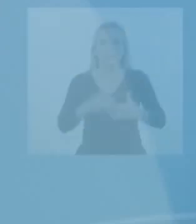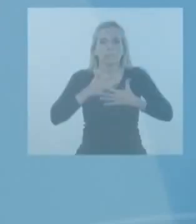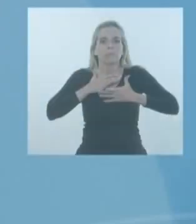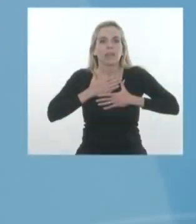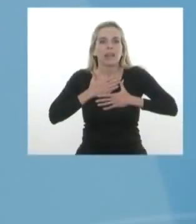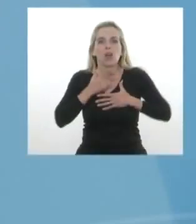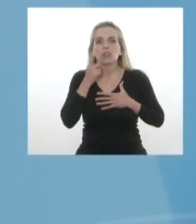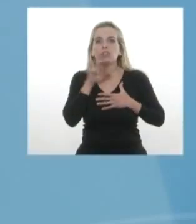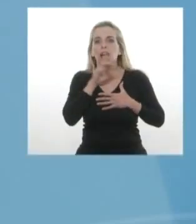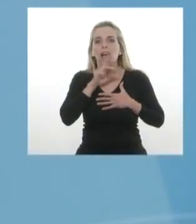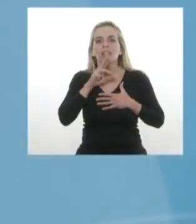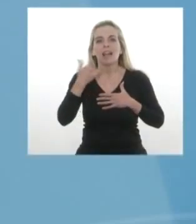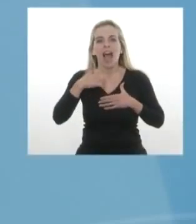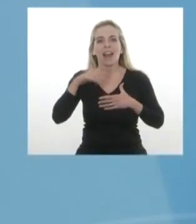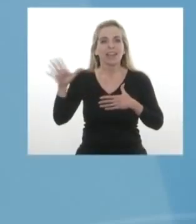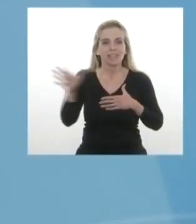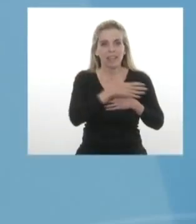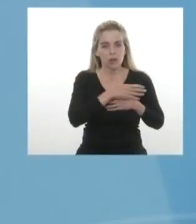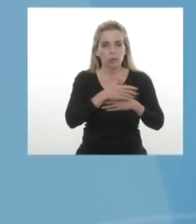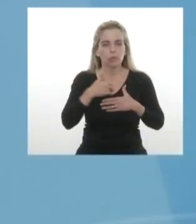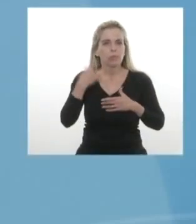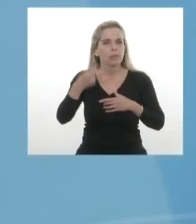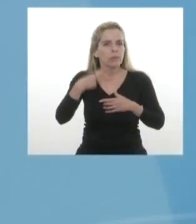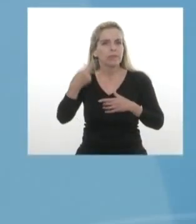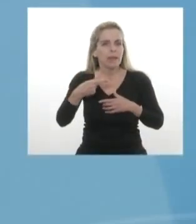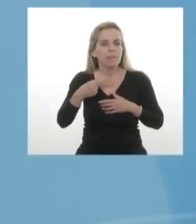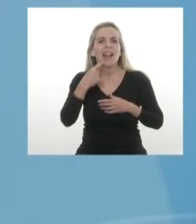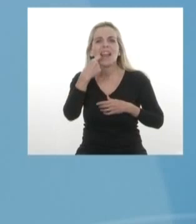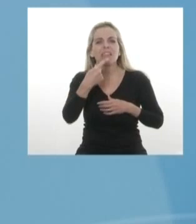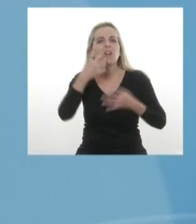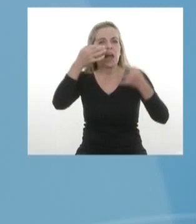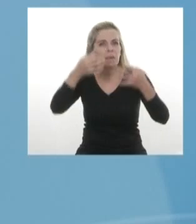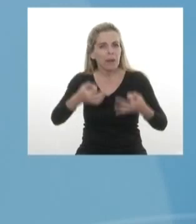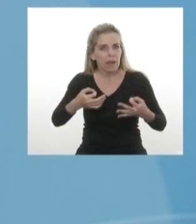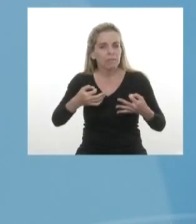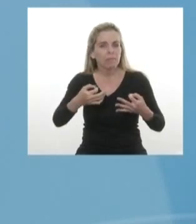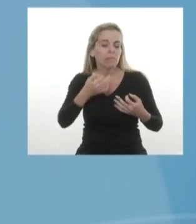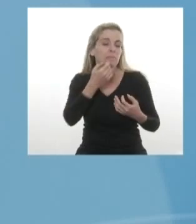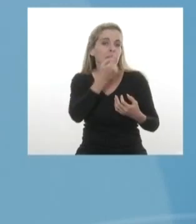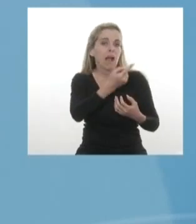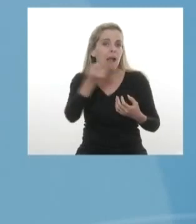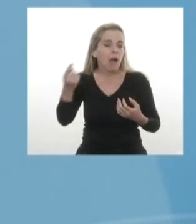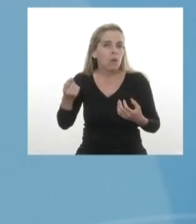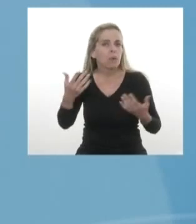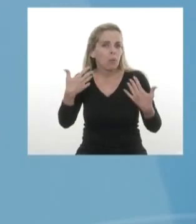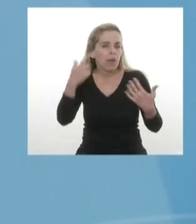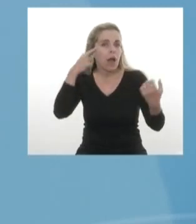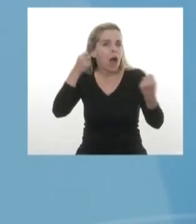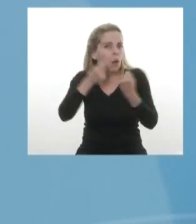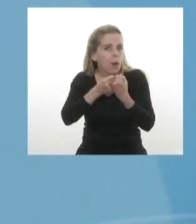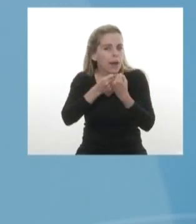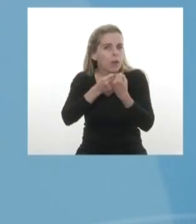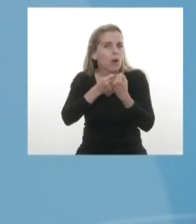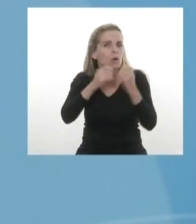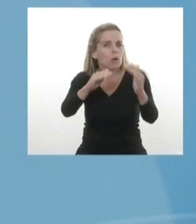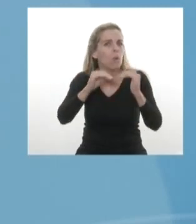Queridos argentinos y argentinas, siempre les hablo con la verdad. Cada uno puede estar de acuerdo o no con lo que yo pienso,